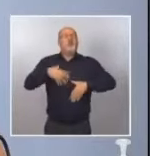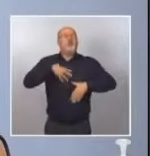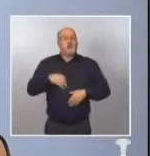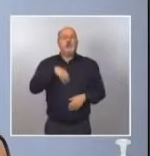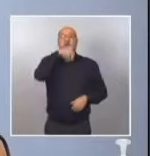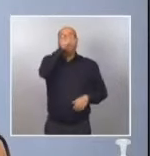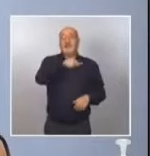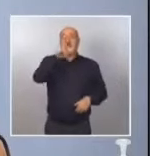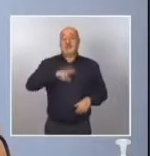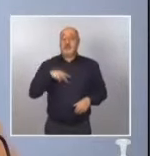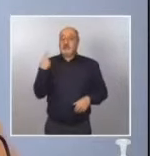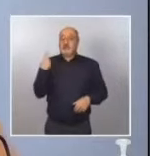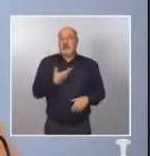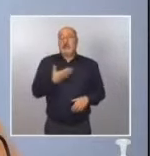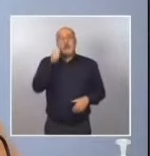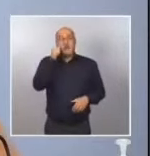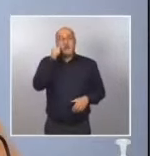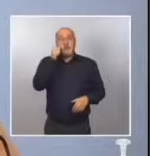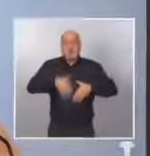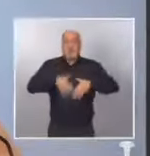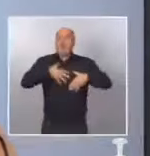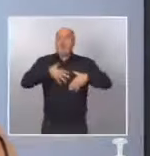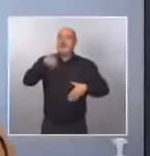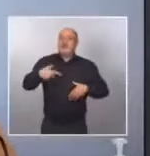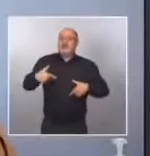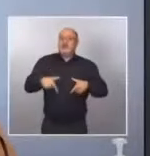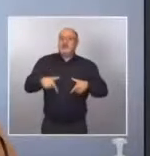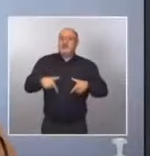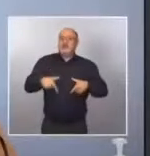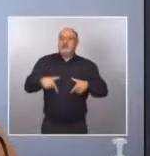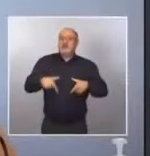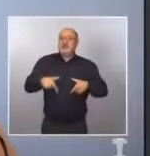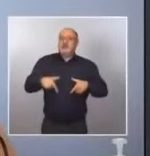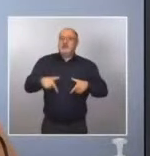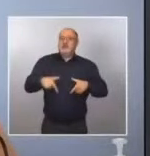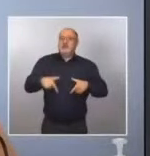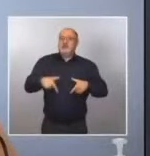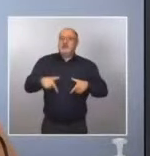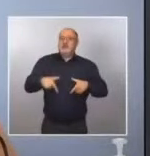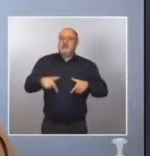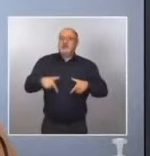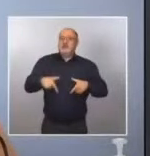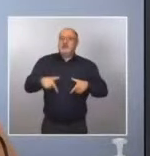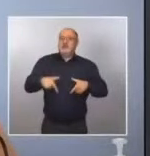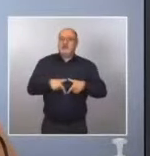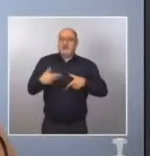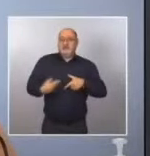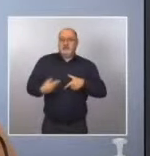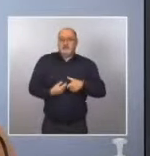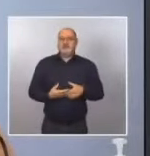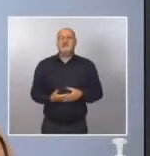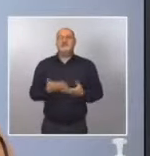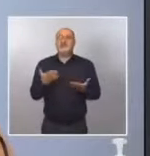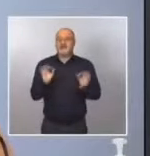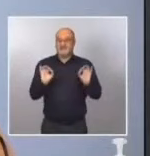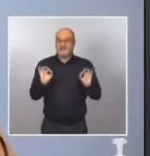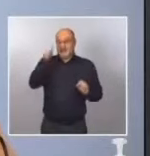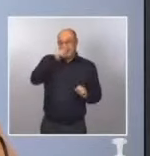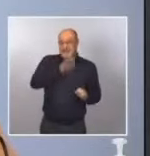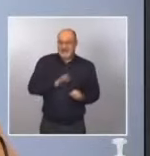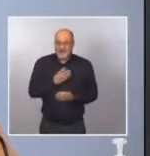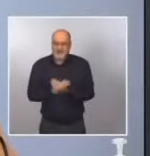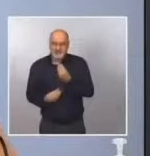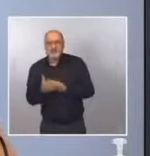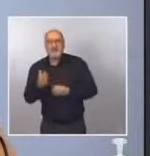capacidad de gestar en segundo lugar la afiliación de los qué drama eh tener derecho a eso verdad e hijas de las mujeres